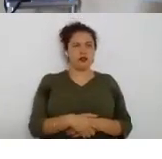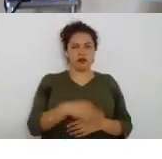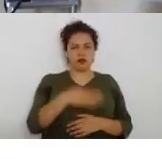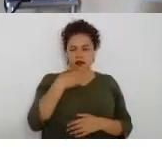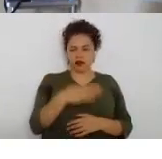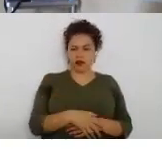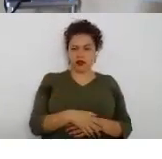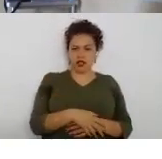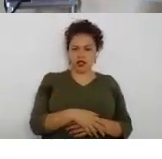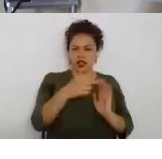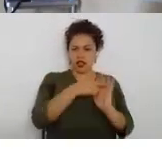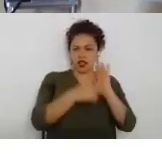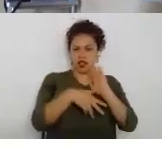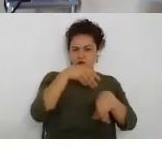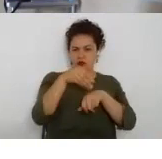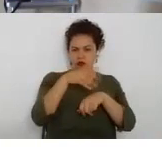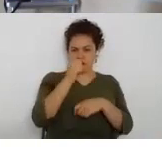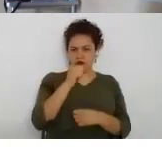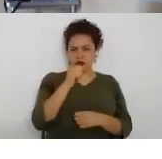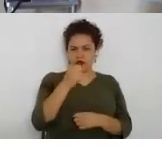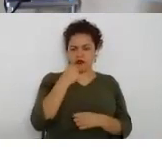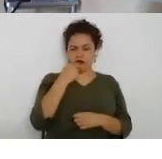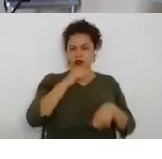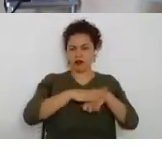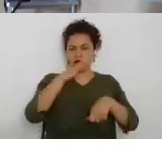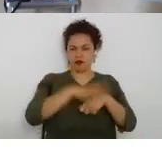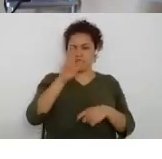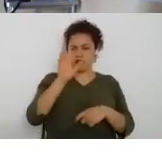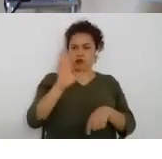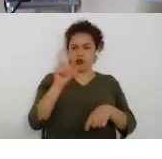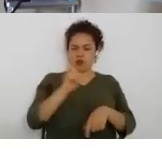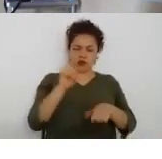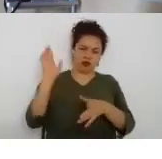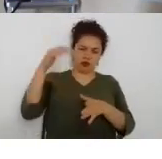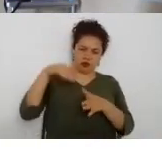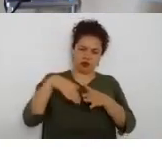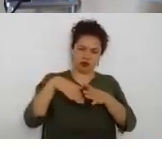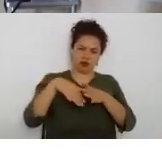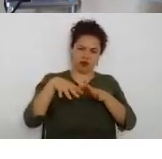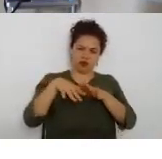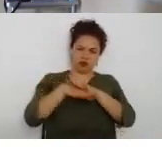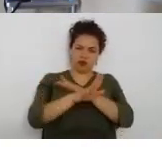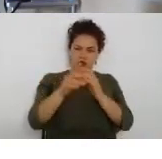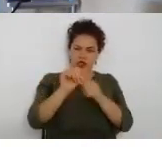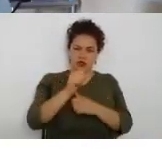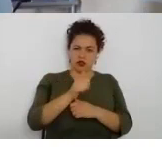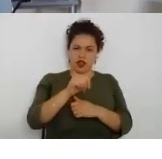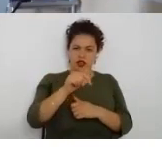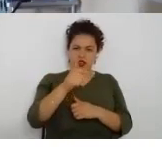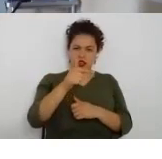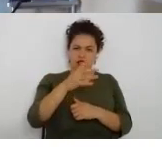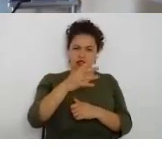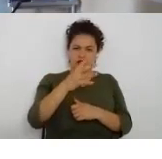Esta regla de los 9 se ocupa principalmente en lo que son adultos. ¿Ok? Entiendas adultos de 14 en